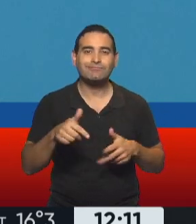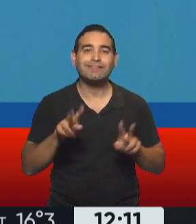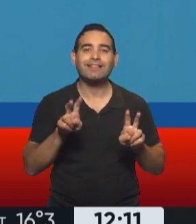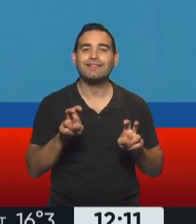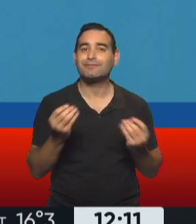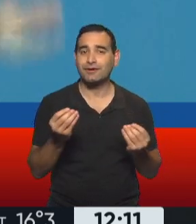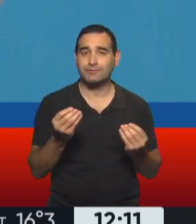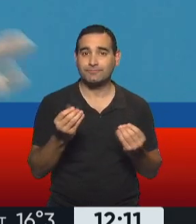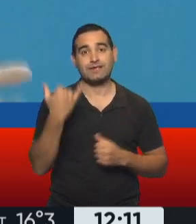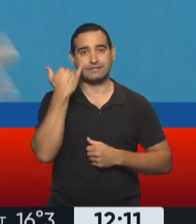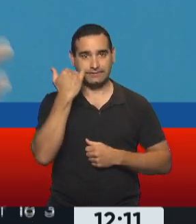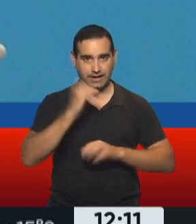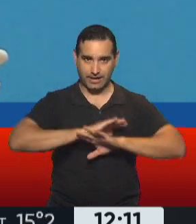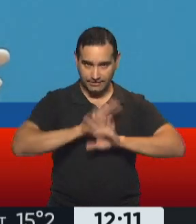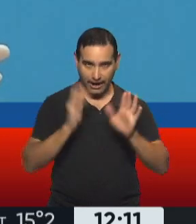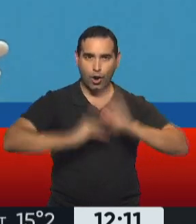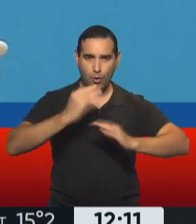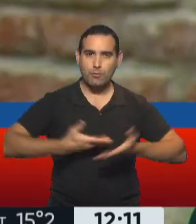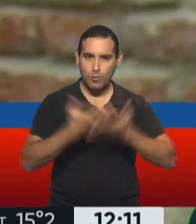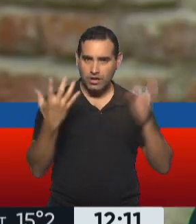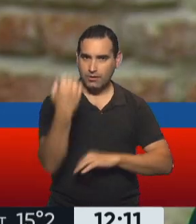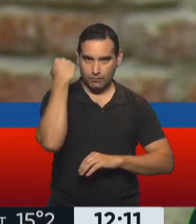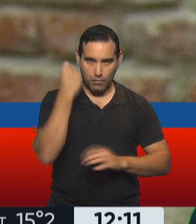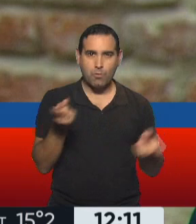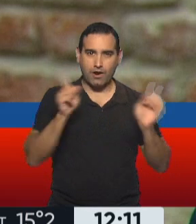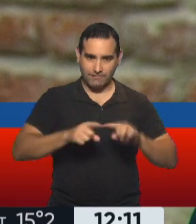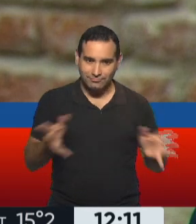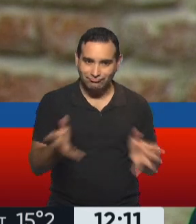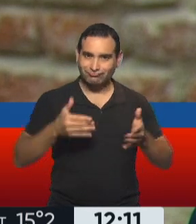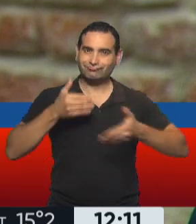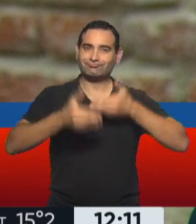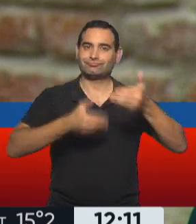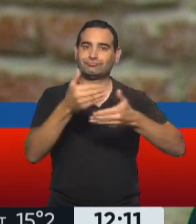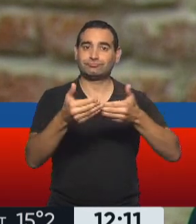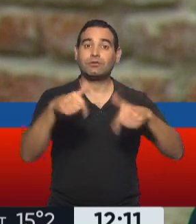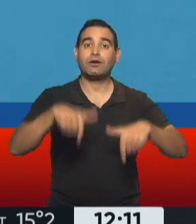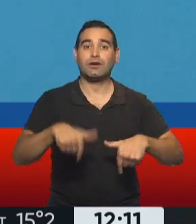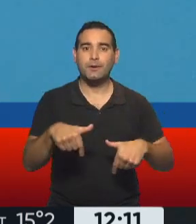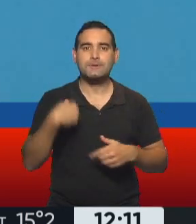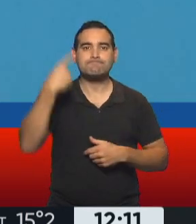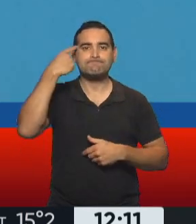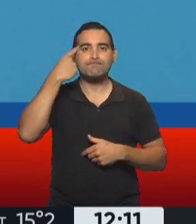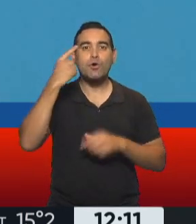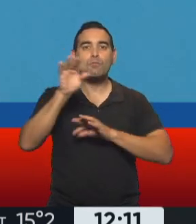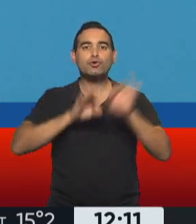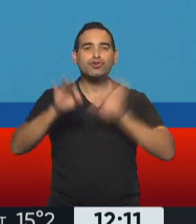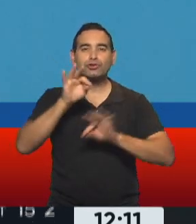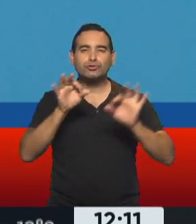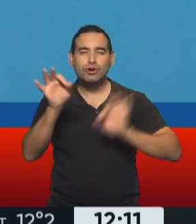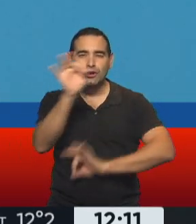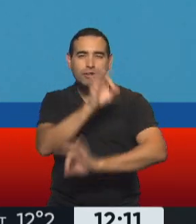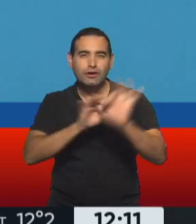a partir de haber recuperado la obra pública, es empezar a plantear los proyectos